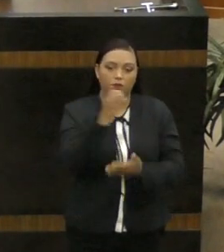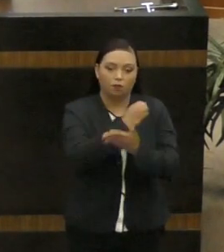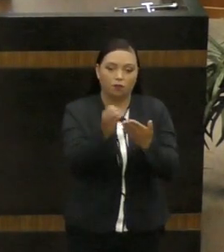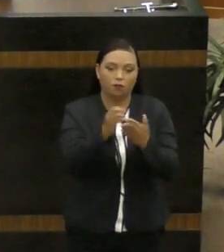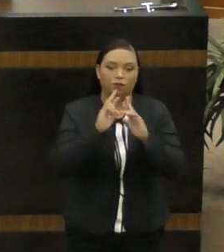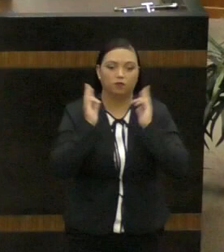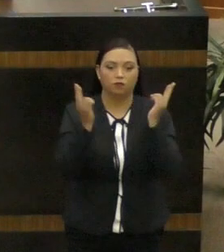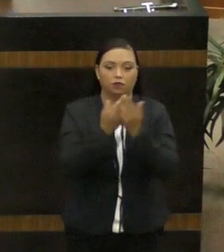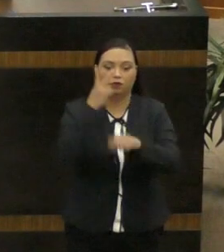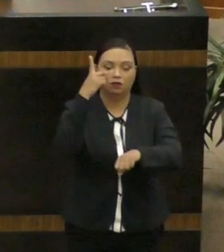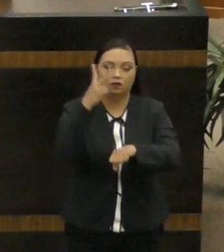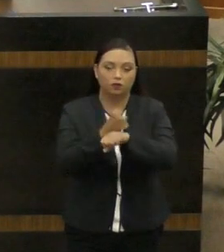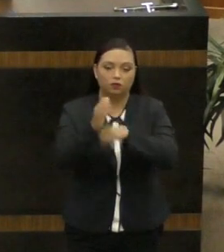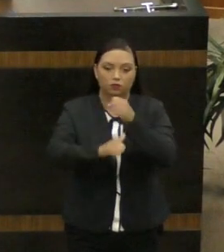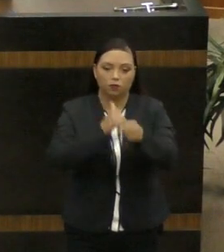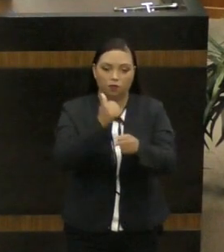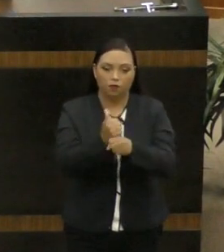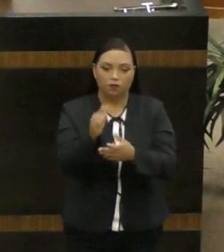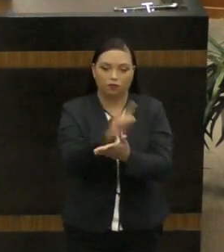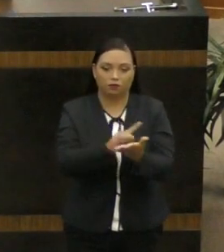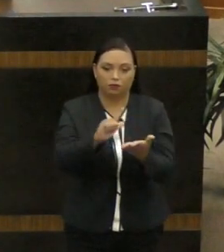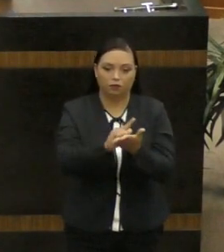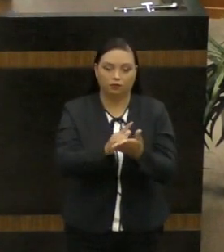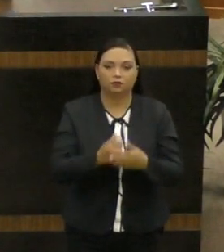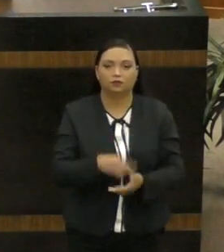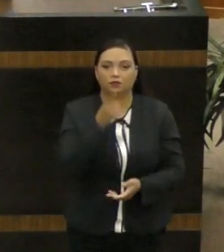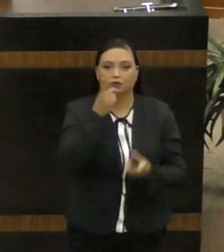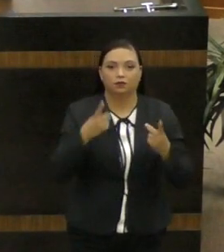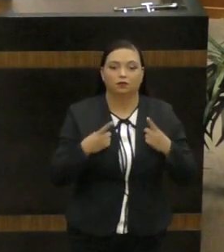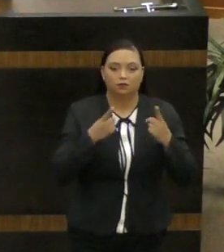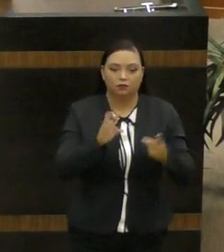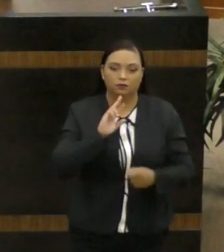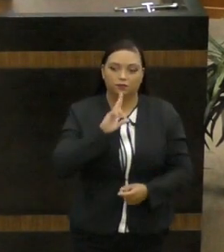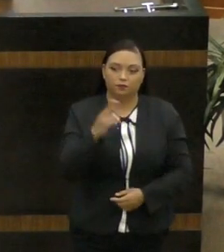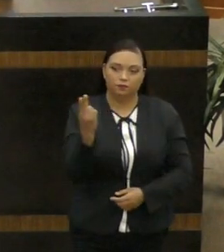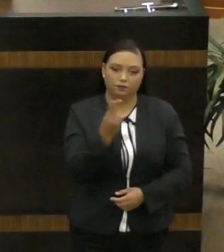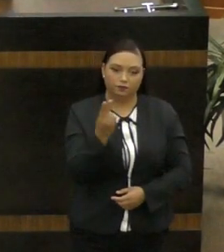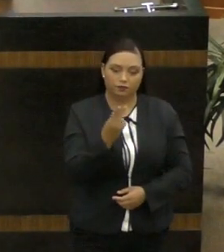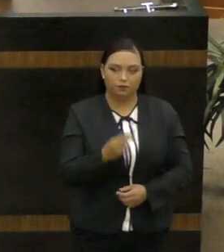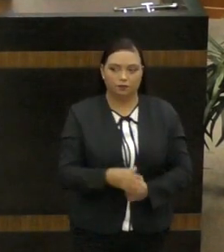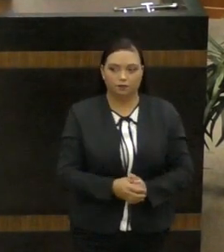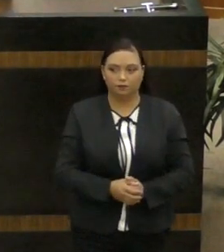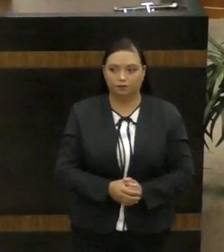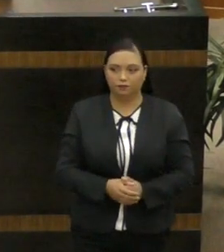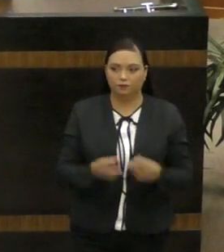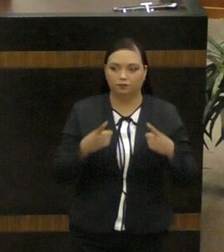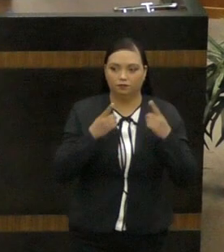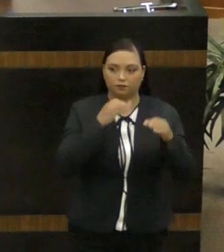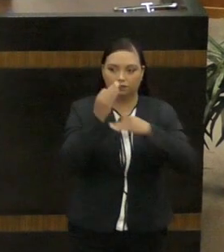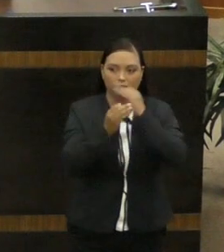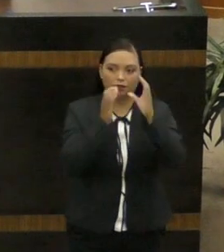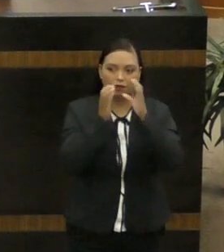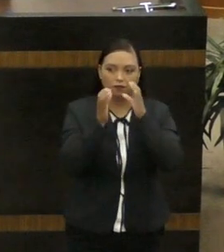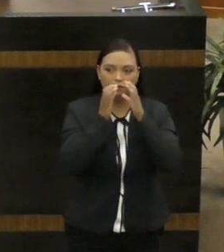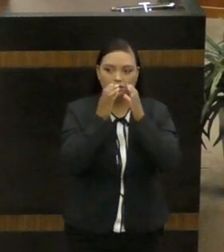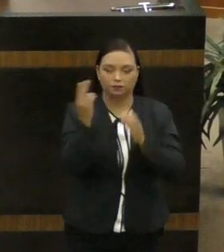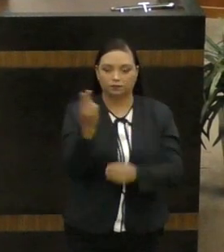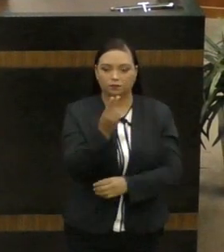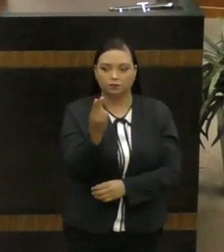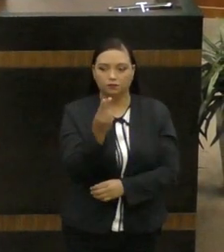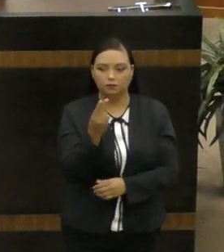del segundo año de esta legislatura. En tal virtud, expídase la resolución correspondiente y gírense las comunicaciones